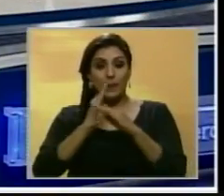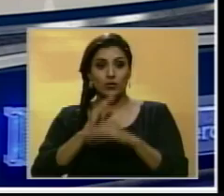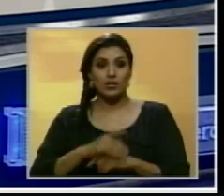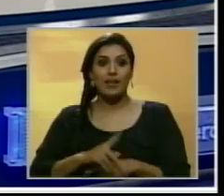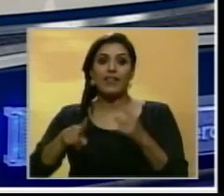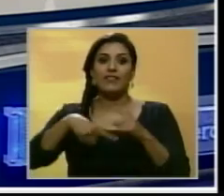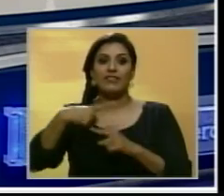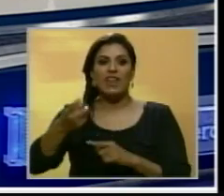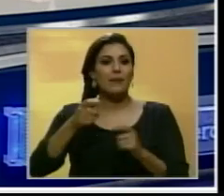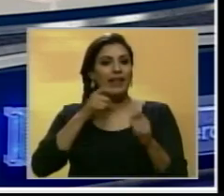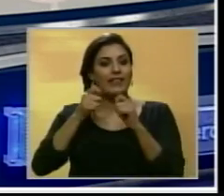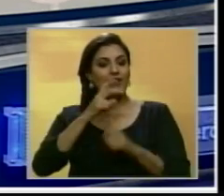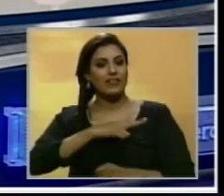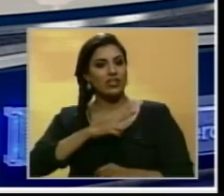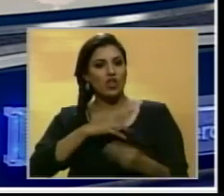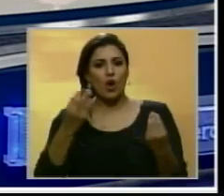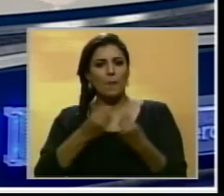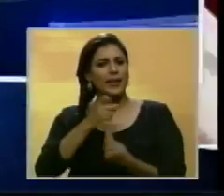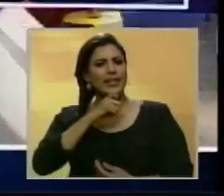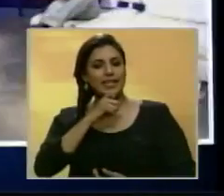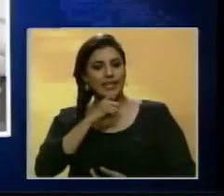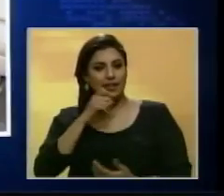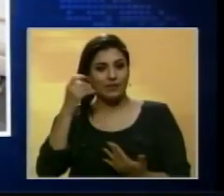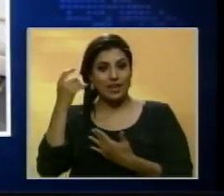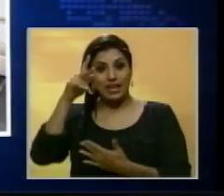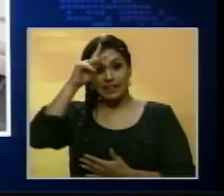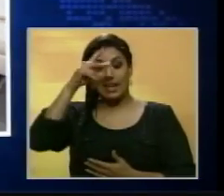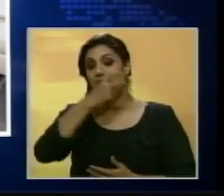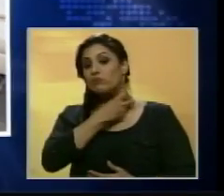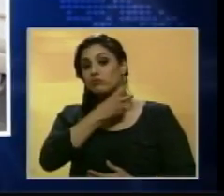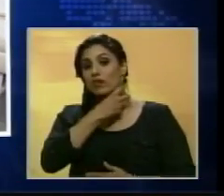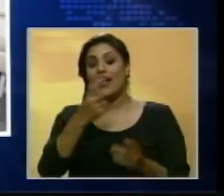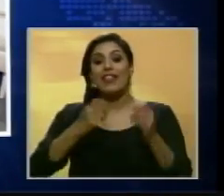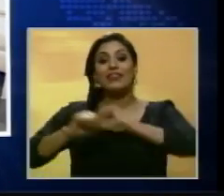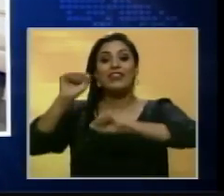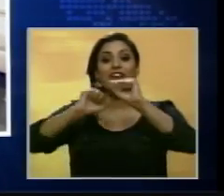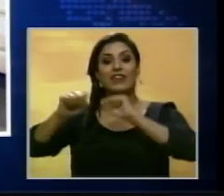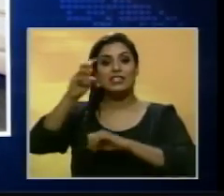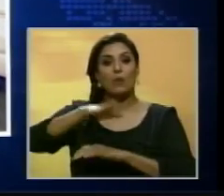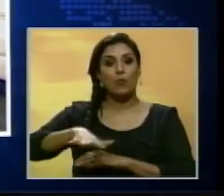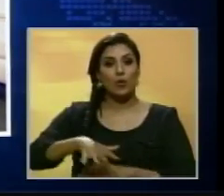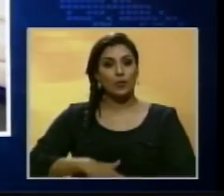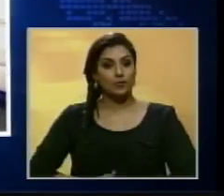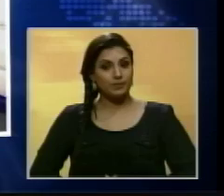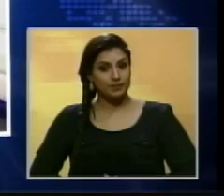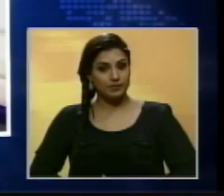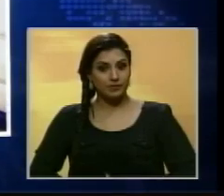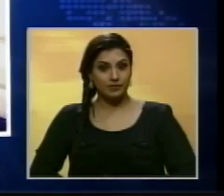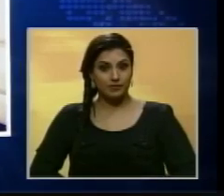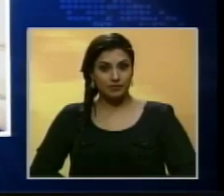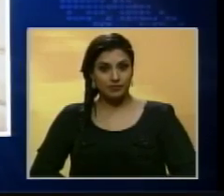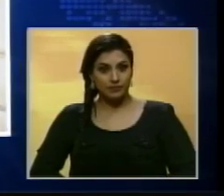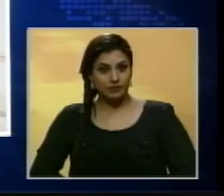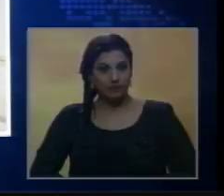pausa. Al regreso, en entrevista a Venevisión, nos acompaña Tarek William Saab, defensor del pueblo. Ya venimos.